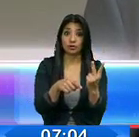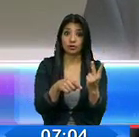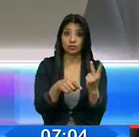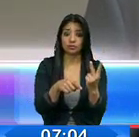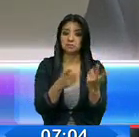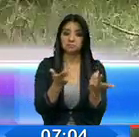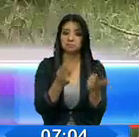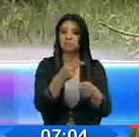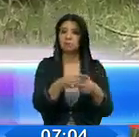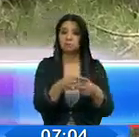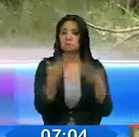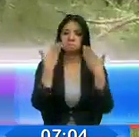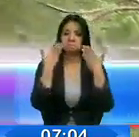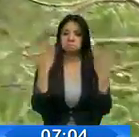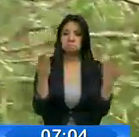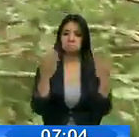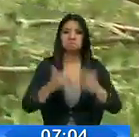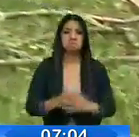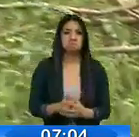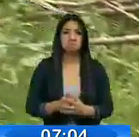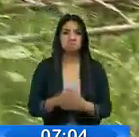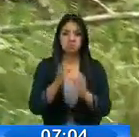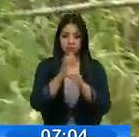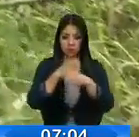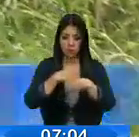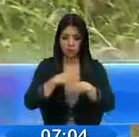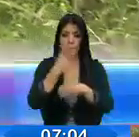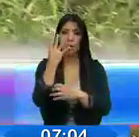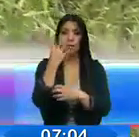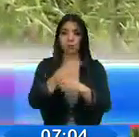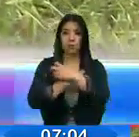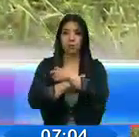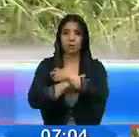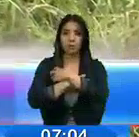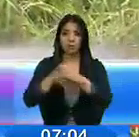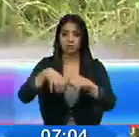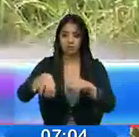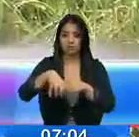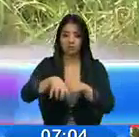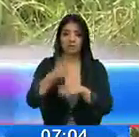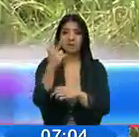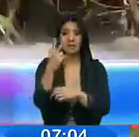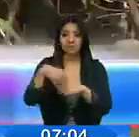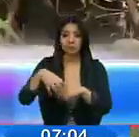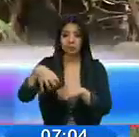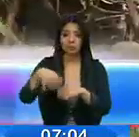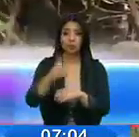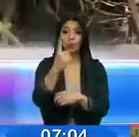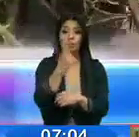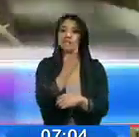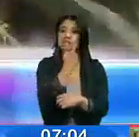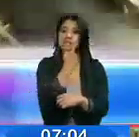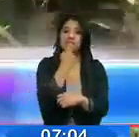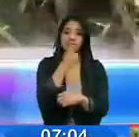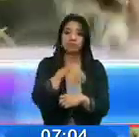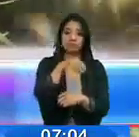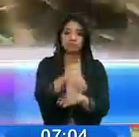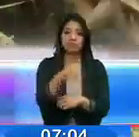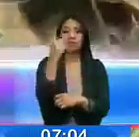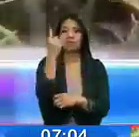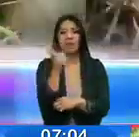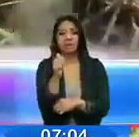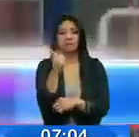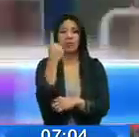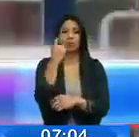indeterminadas las pruebas se realizaron a cuatro restos óseos tres huesos y un molar rayados el pasados 10 y 11 de